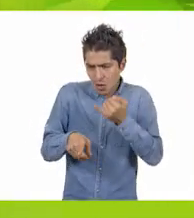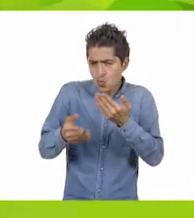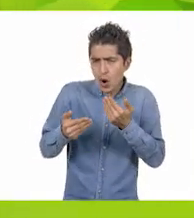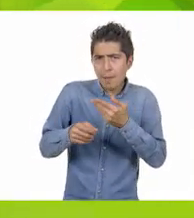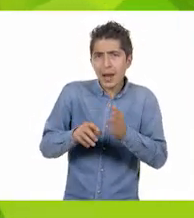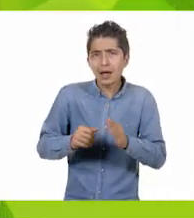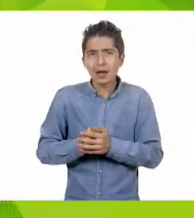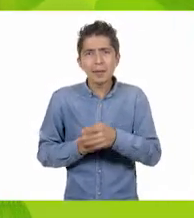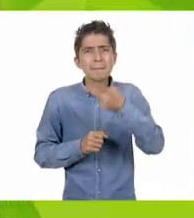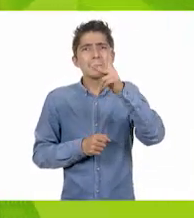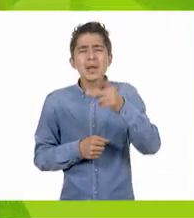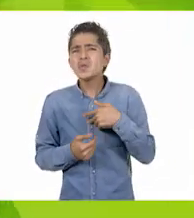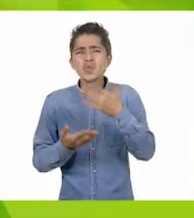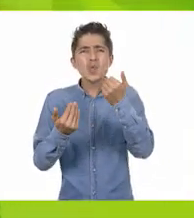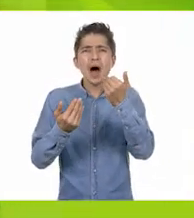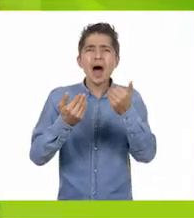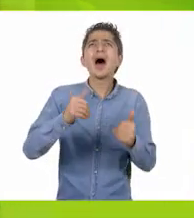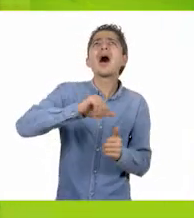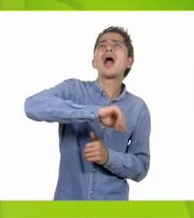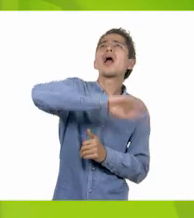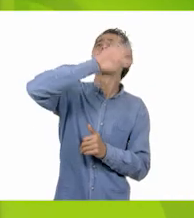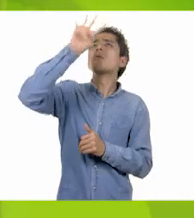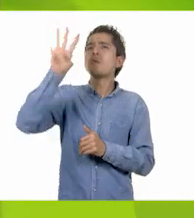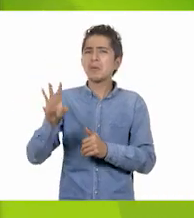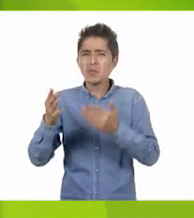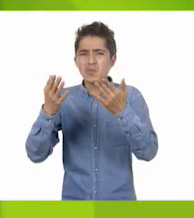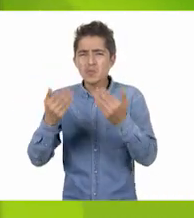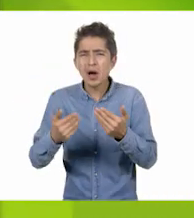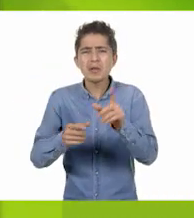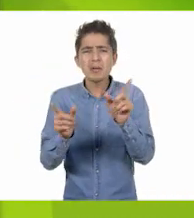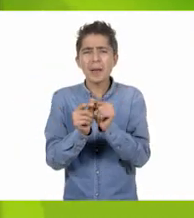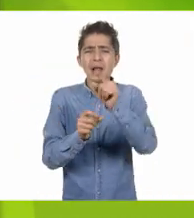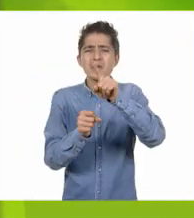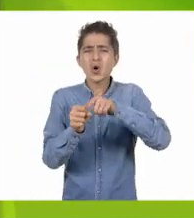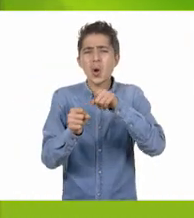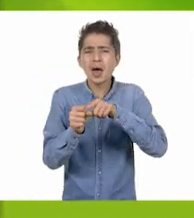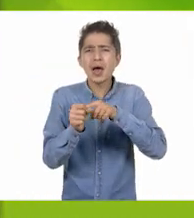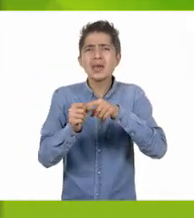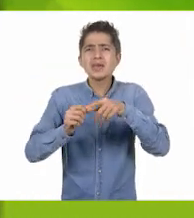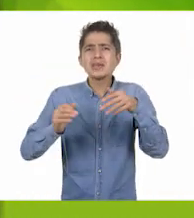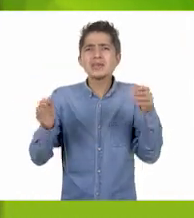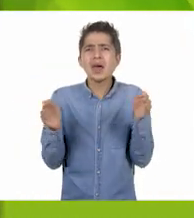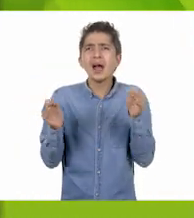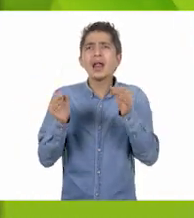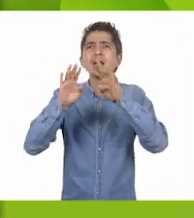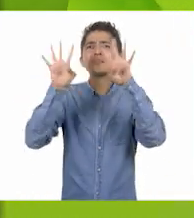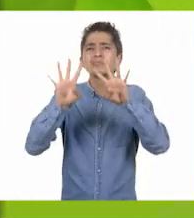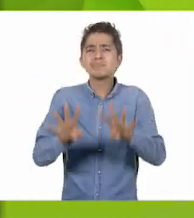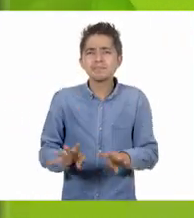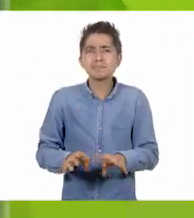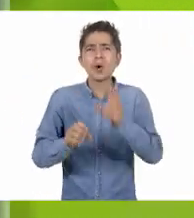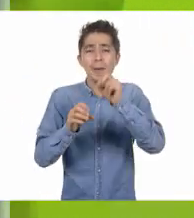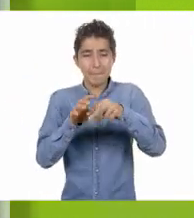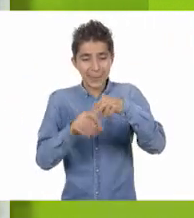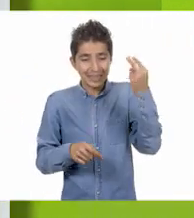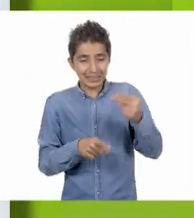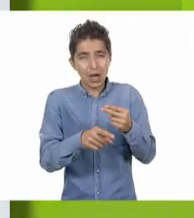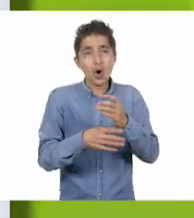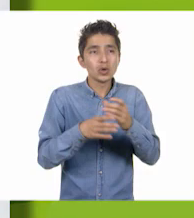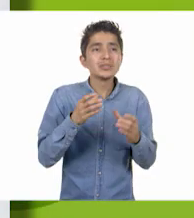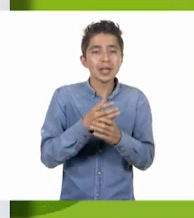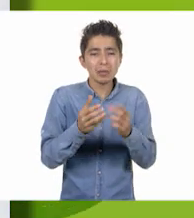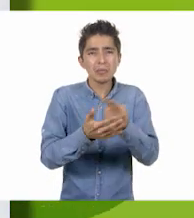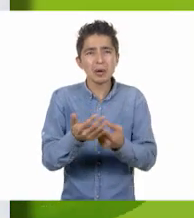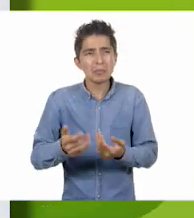siquiera aparezco en el arco iris. Solo me usan para colorear la nieve o para llenar el espacio vacío entre las cosas.